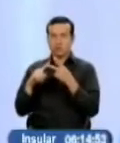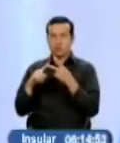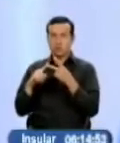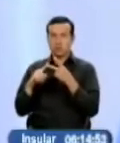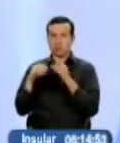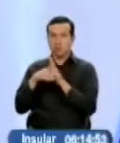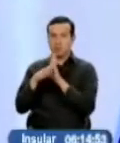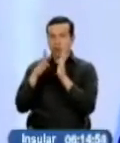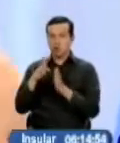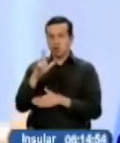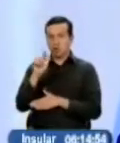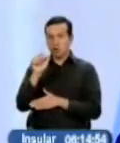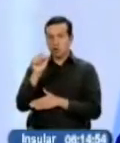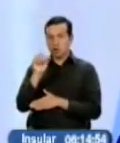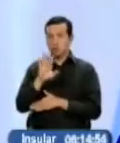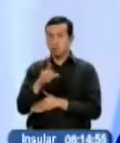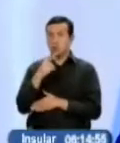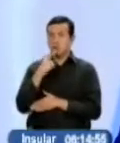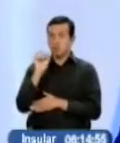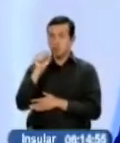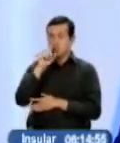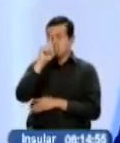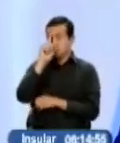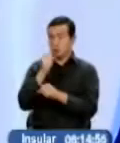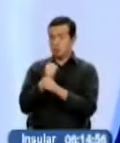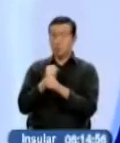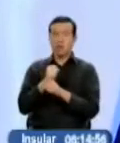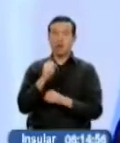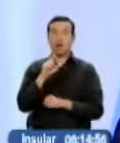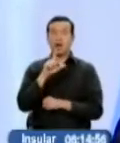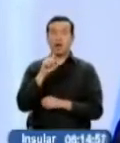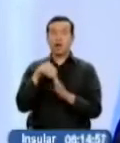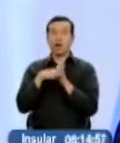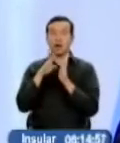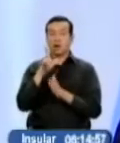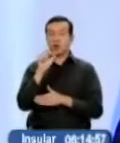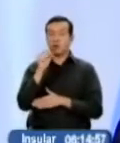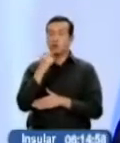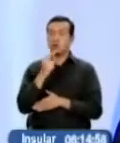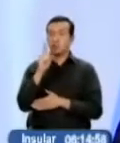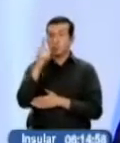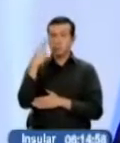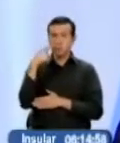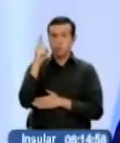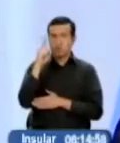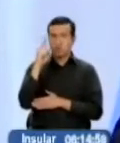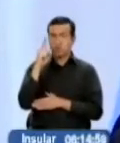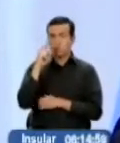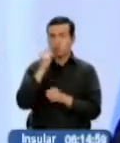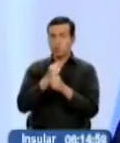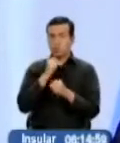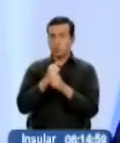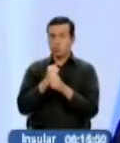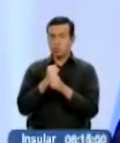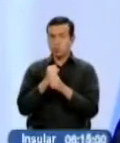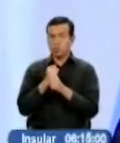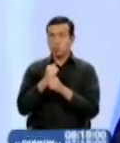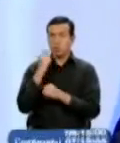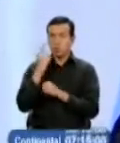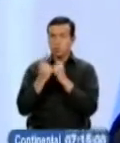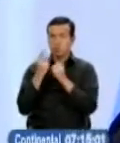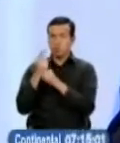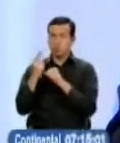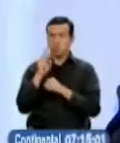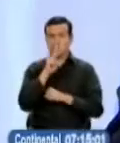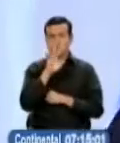candidato Lasso ofrecen empleo. Lasso dice que va a crear 1 millón de empleos en los 4 años, 250 mil por año.